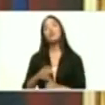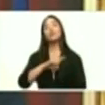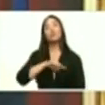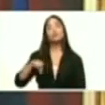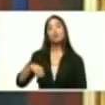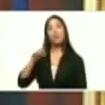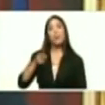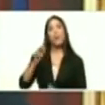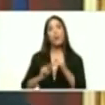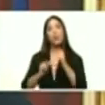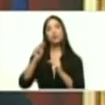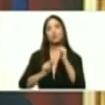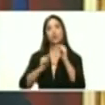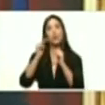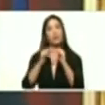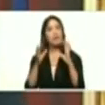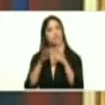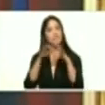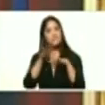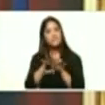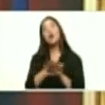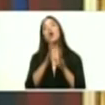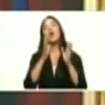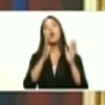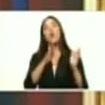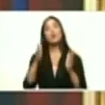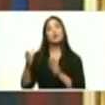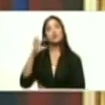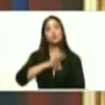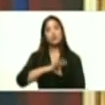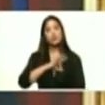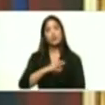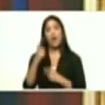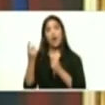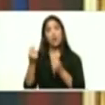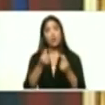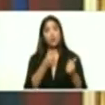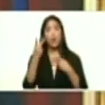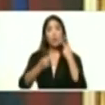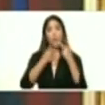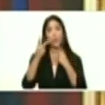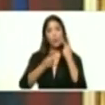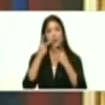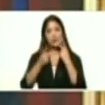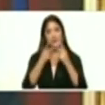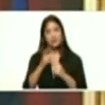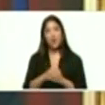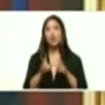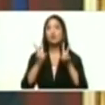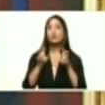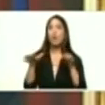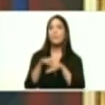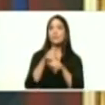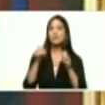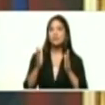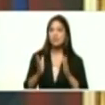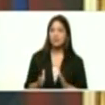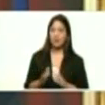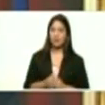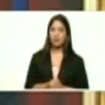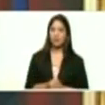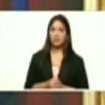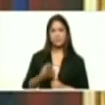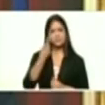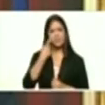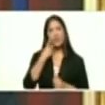ir construyendo el nuevo entramado, la nueva organización social, económica, política, institucional, los nuevos ministerios, sacudan